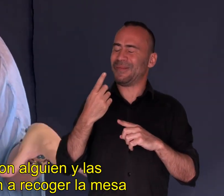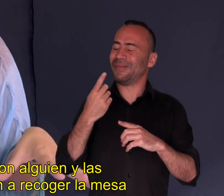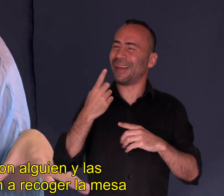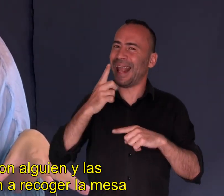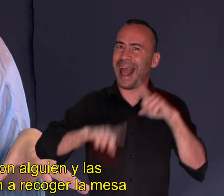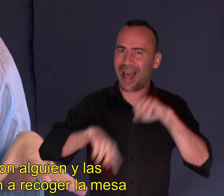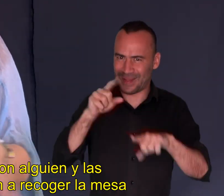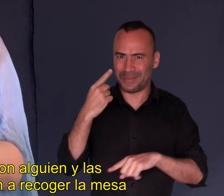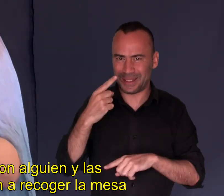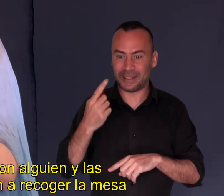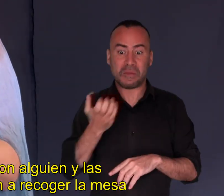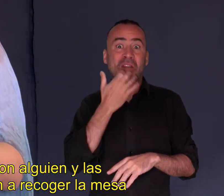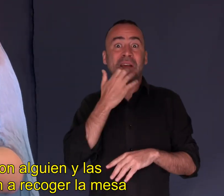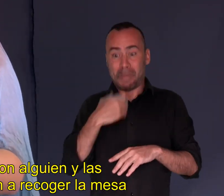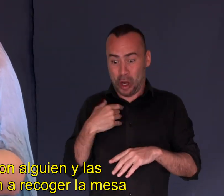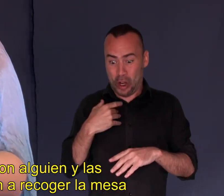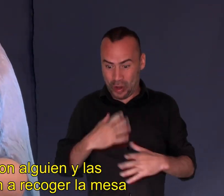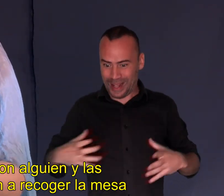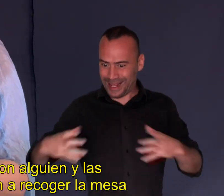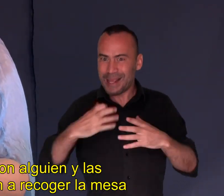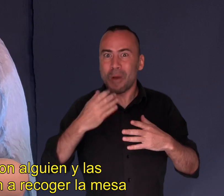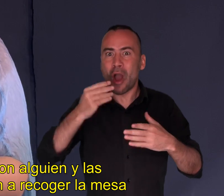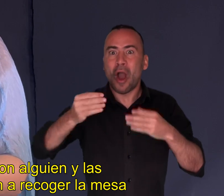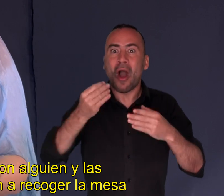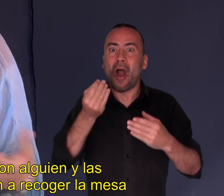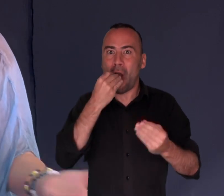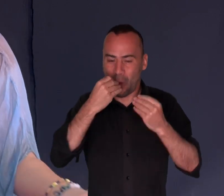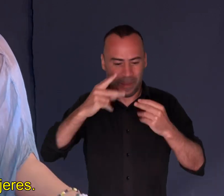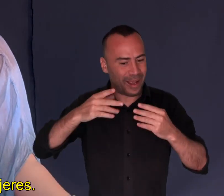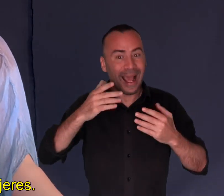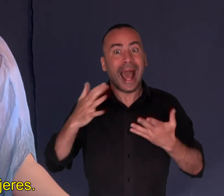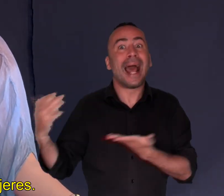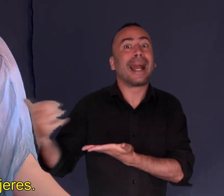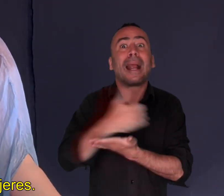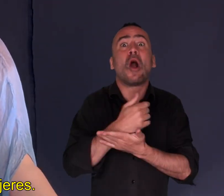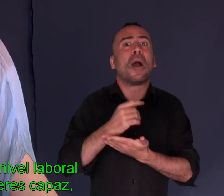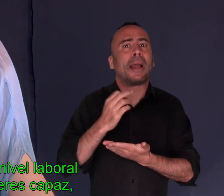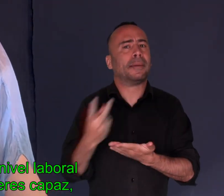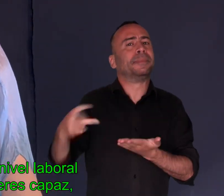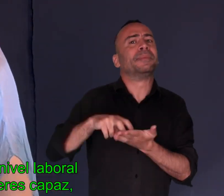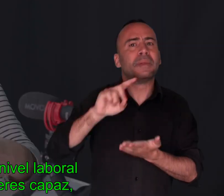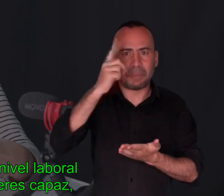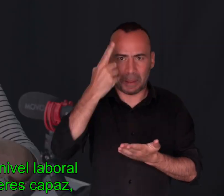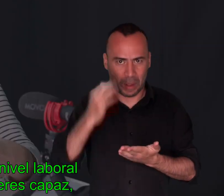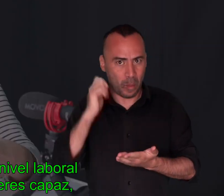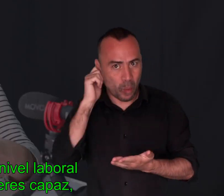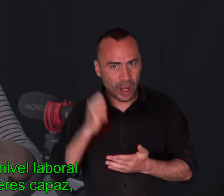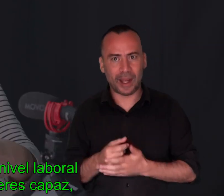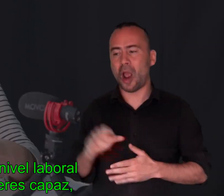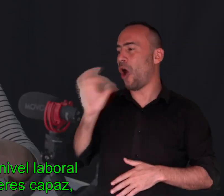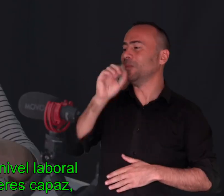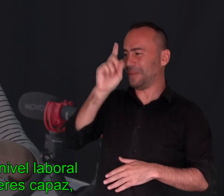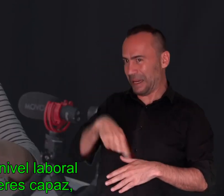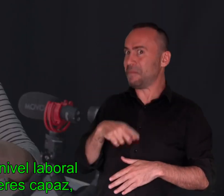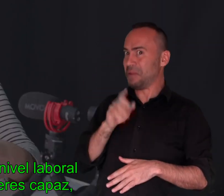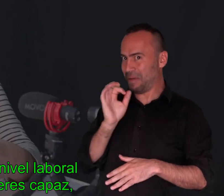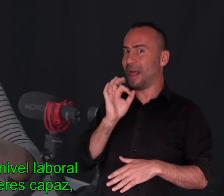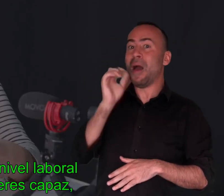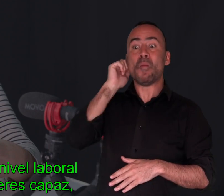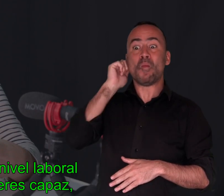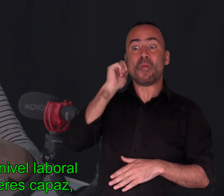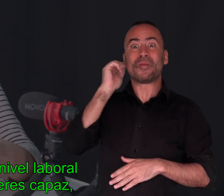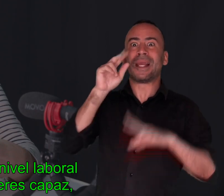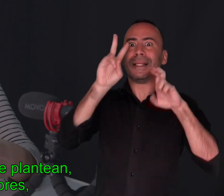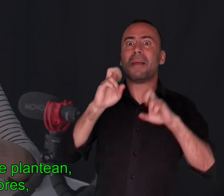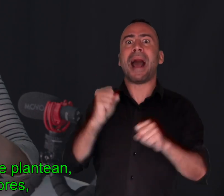comiendo con alguien y las primeras que se levantan a recoger la mesa Sí sí son las mujeres o sea y todo no y a nivel laboral te crees que no